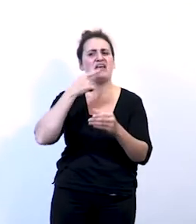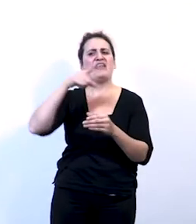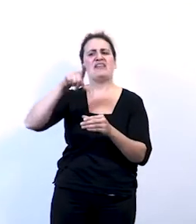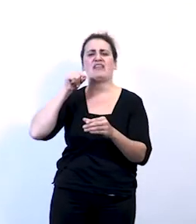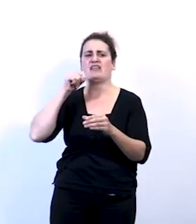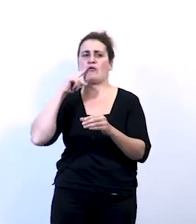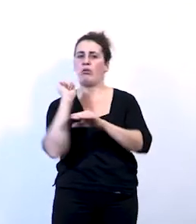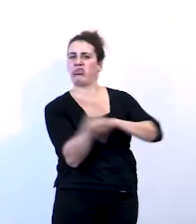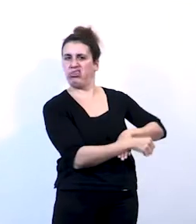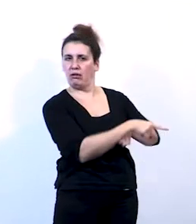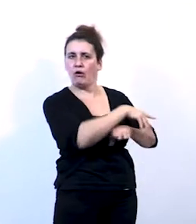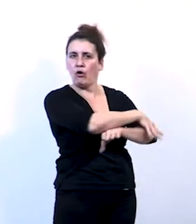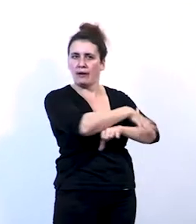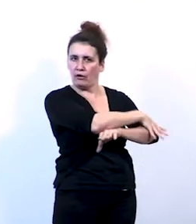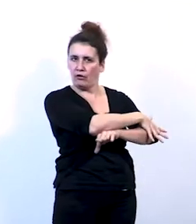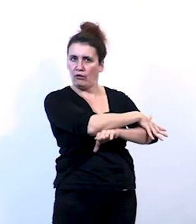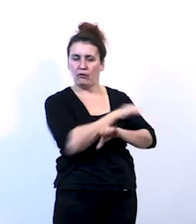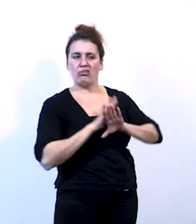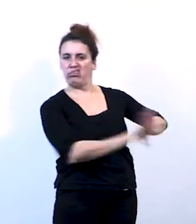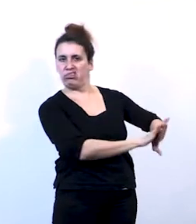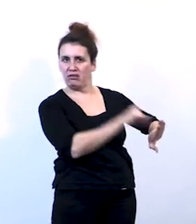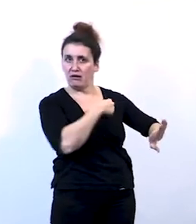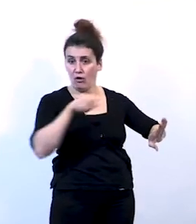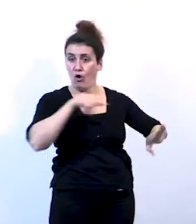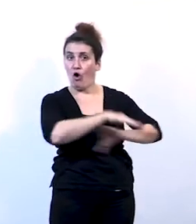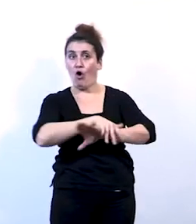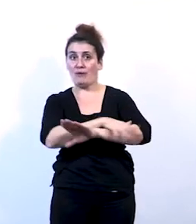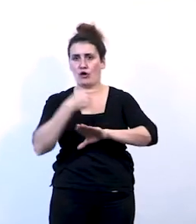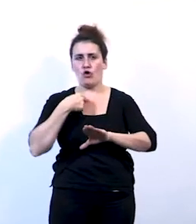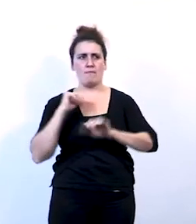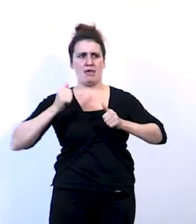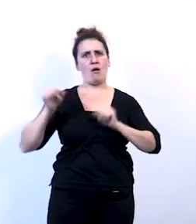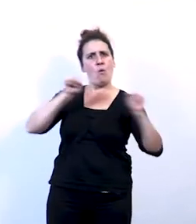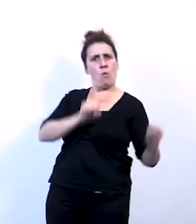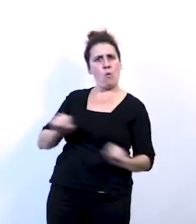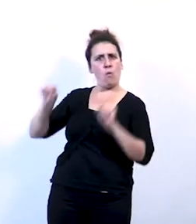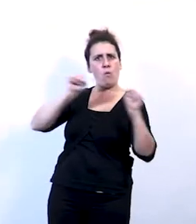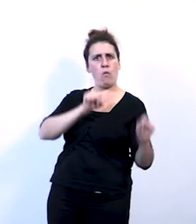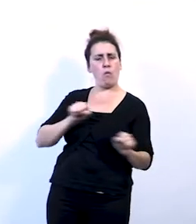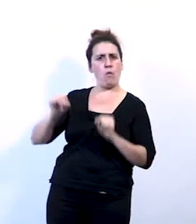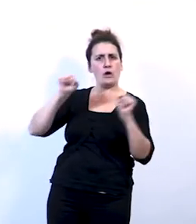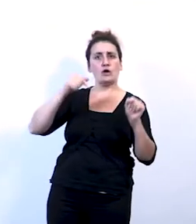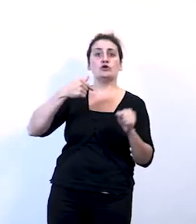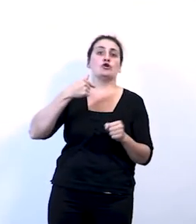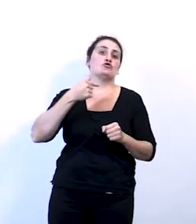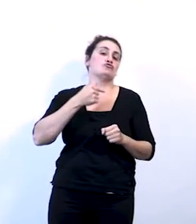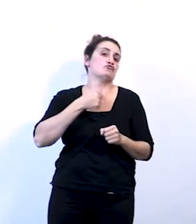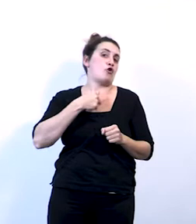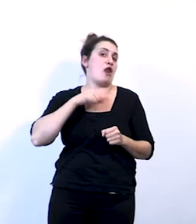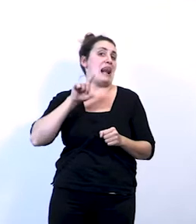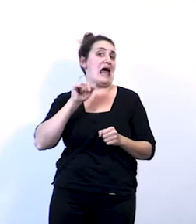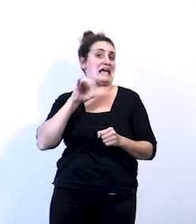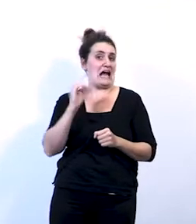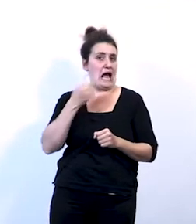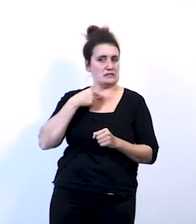boicot a ese gobierno. Ese gobierno empieza a defenderse. Yo soy una laica, yo nunca le doy un